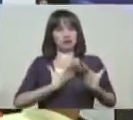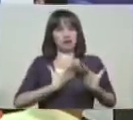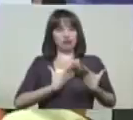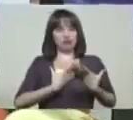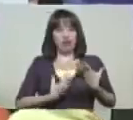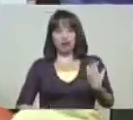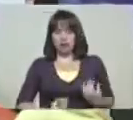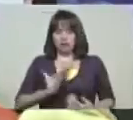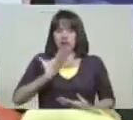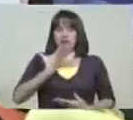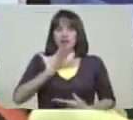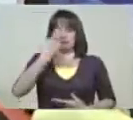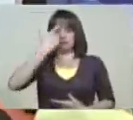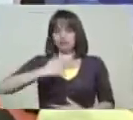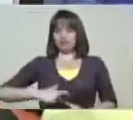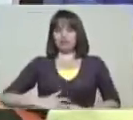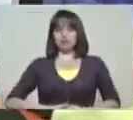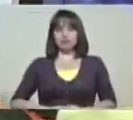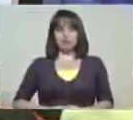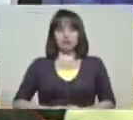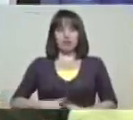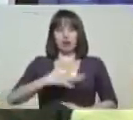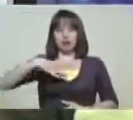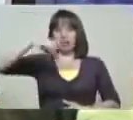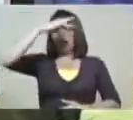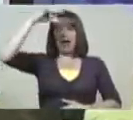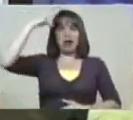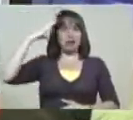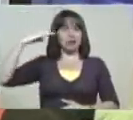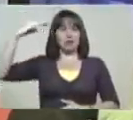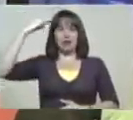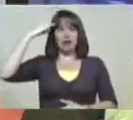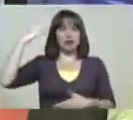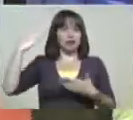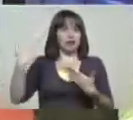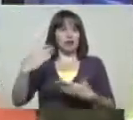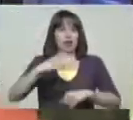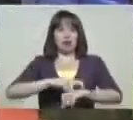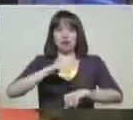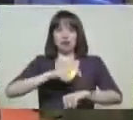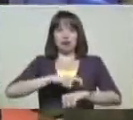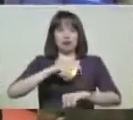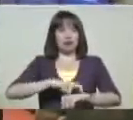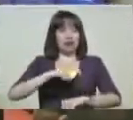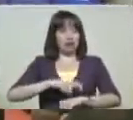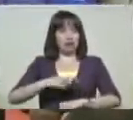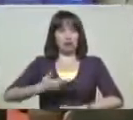ser, en mi alma, en mi mente, en mi tiempo vital,